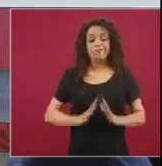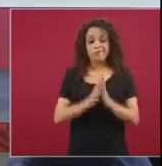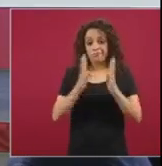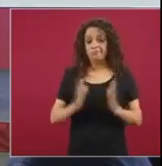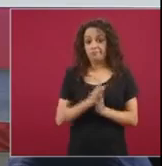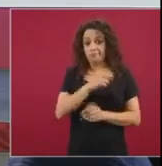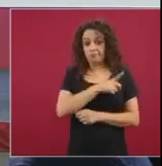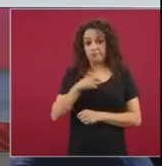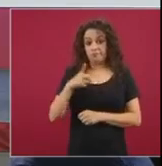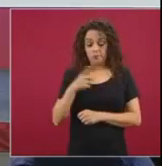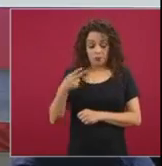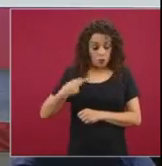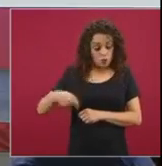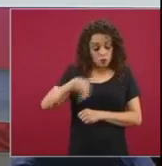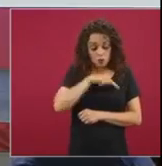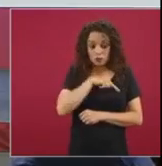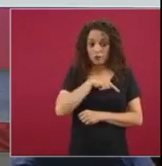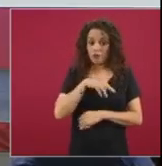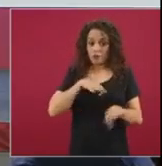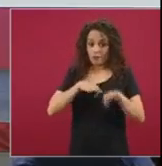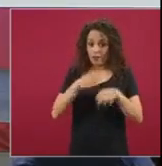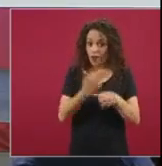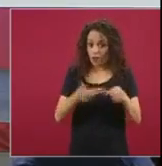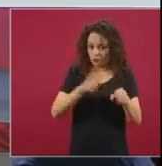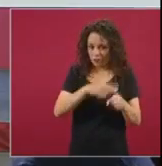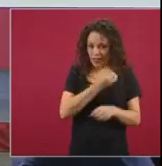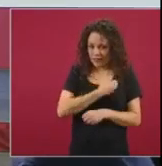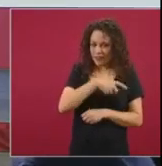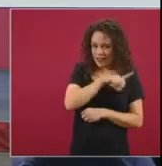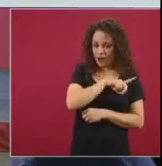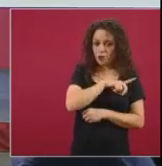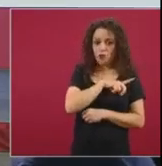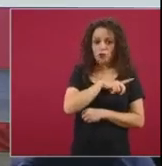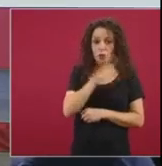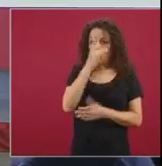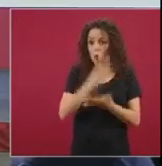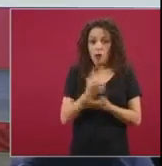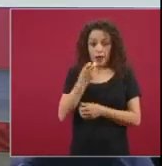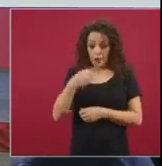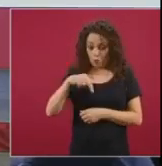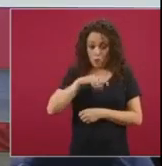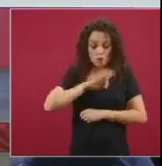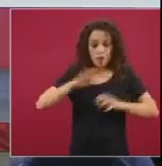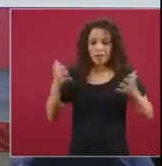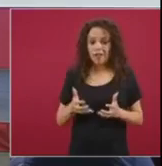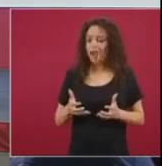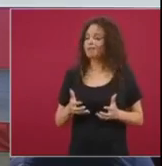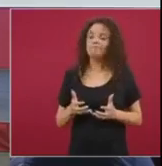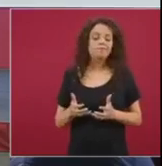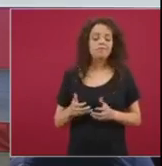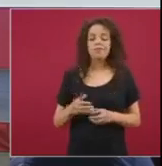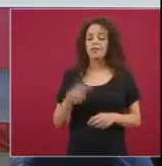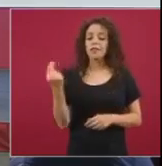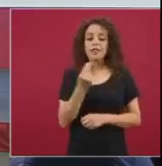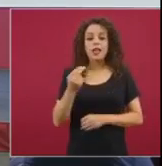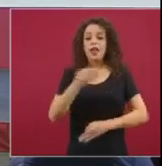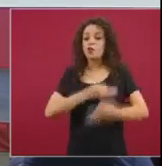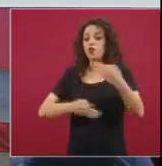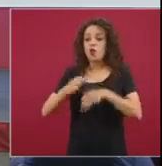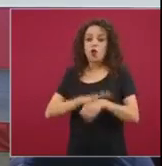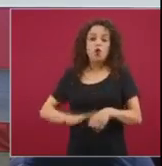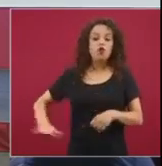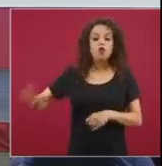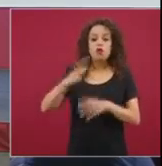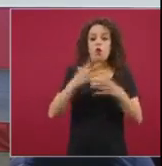que es algo que hemos entendido en muchos programas. Requerimos de que la sociedad civil se sume al Programa Nacional de Salud para que ellos también